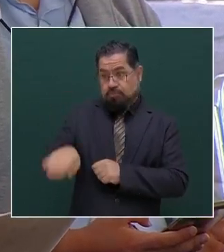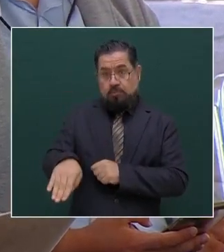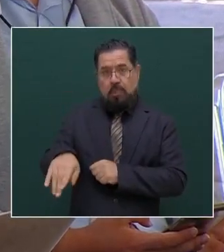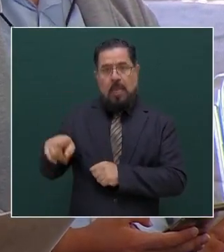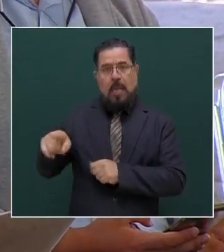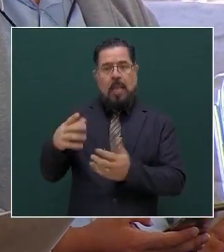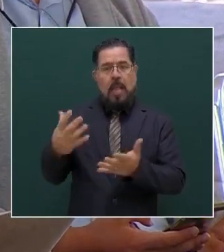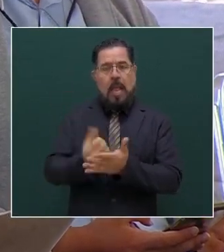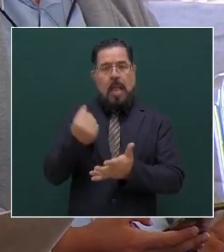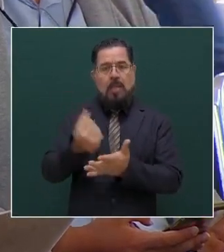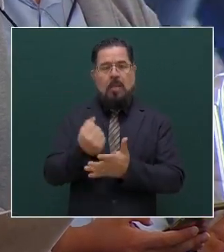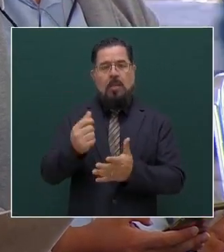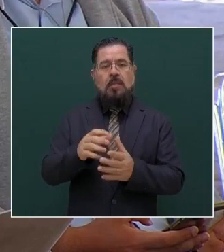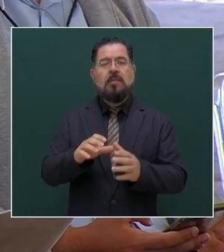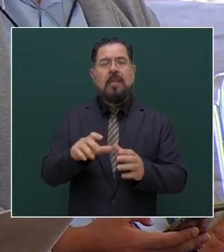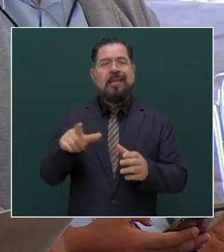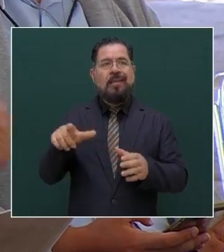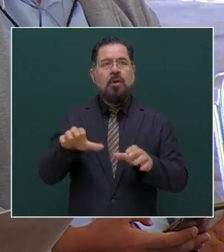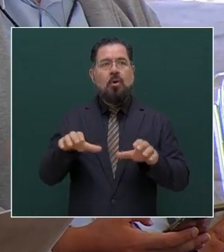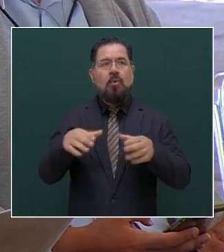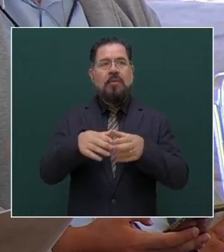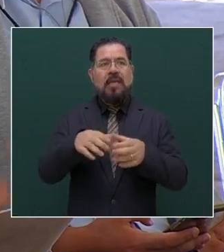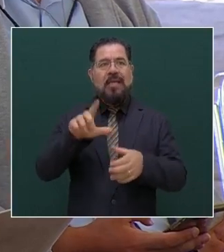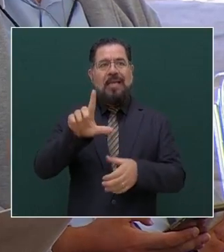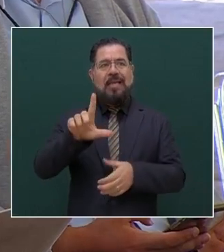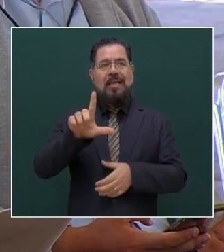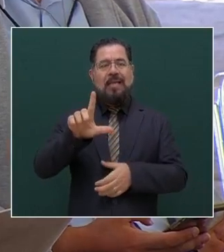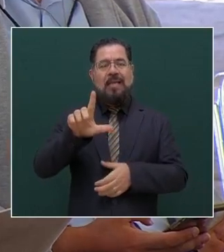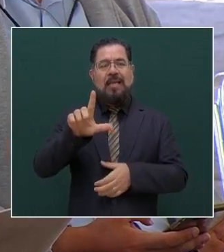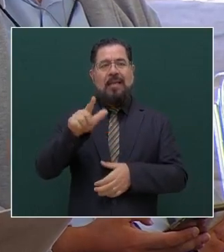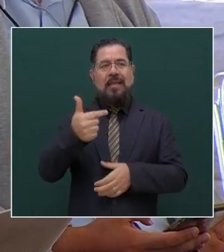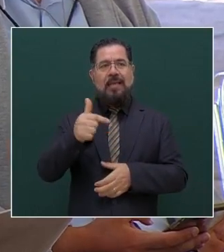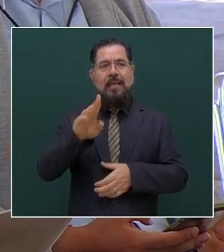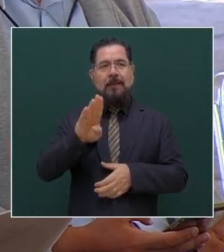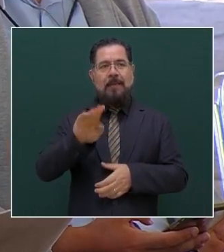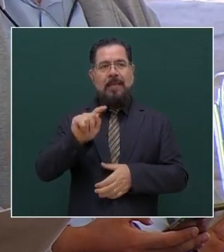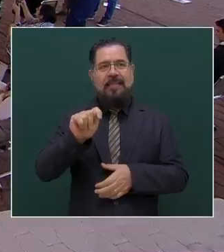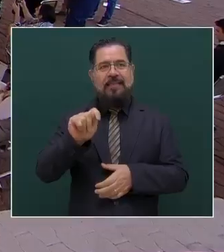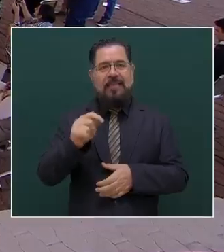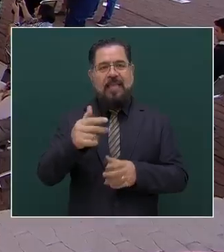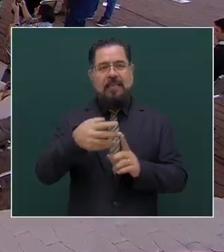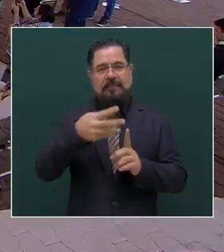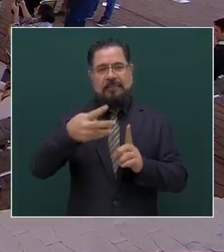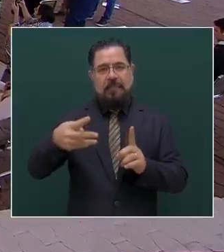electorales de la comunidad LGBT. Se reportó hace rato. ¿Qué informe tiene, presidente?